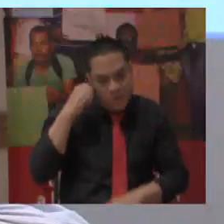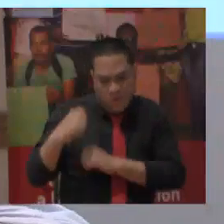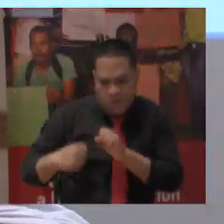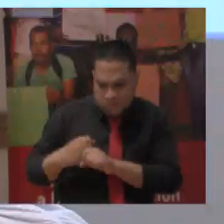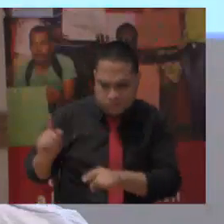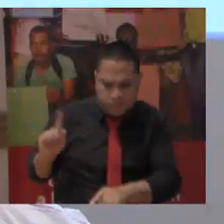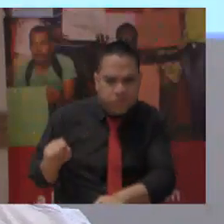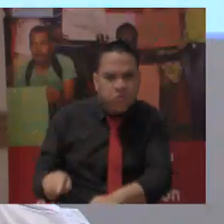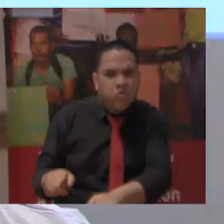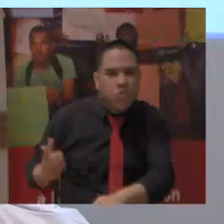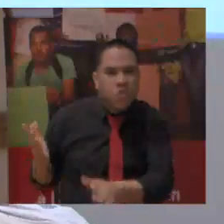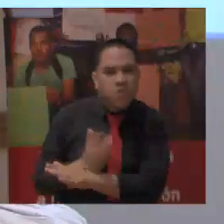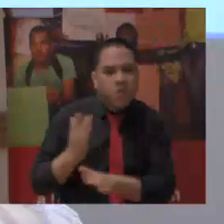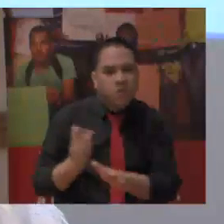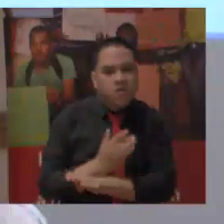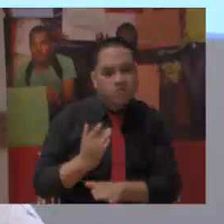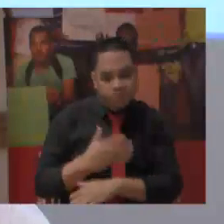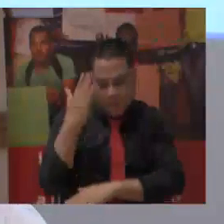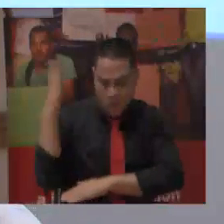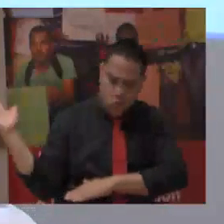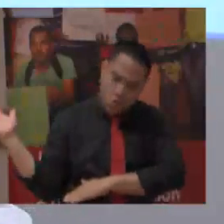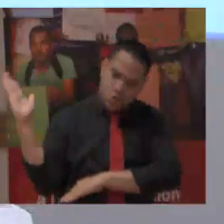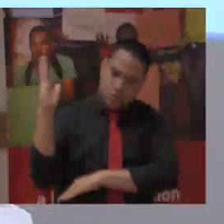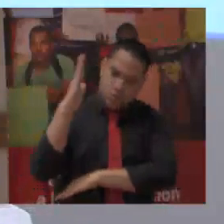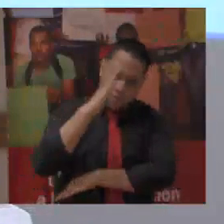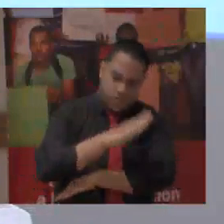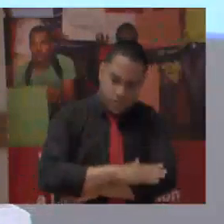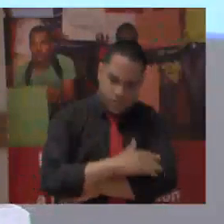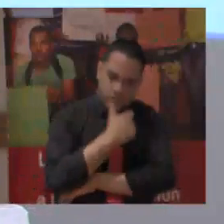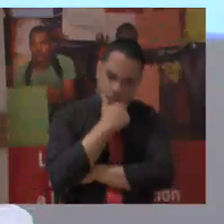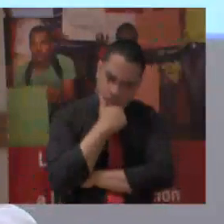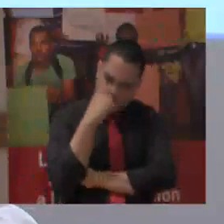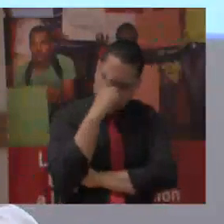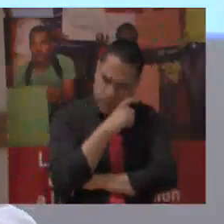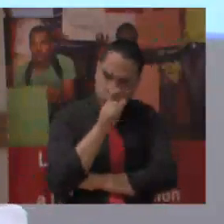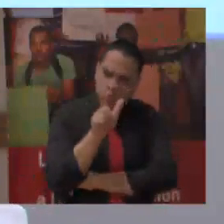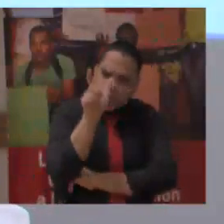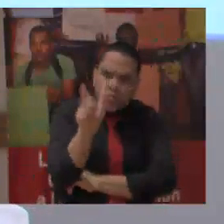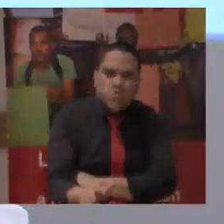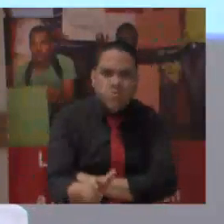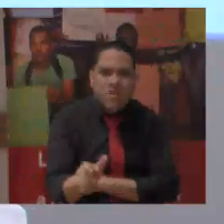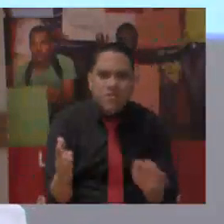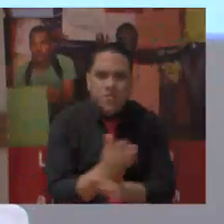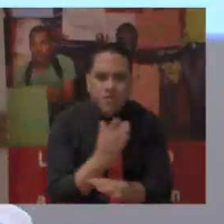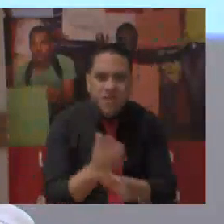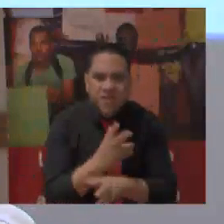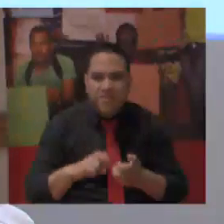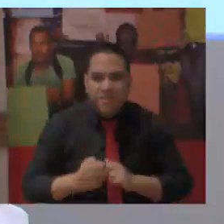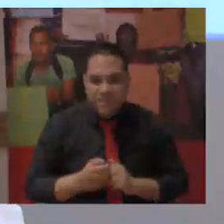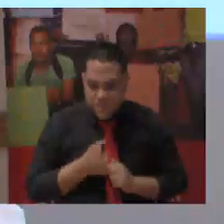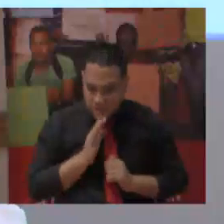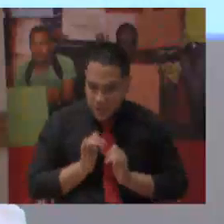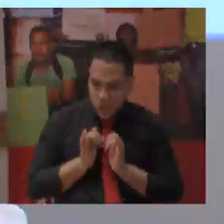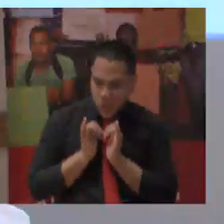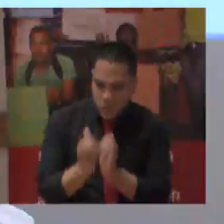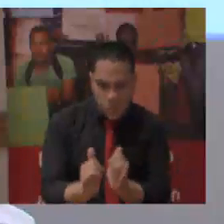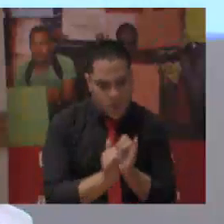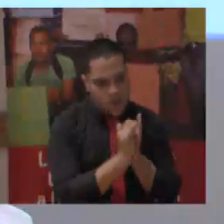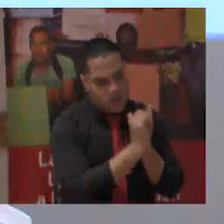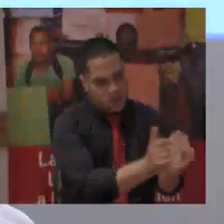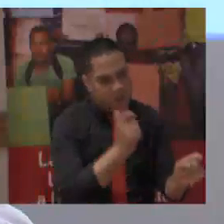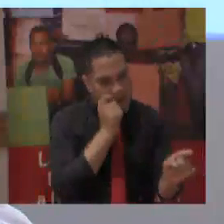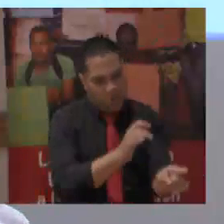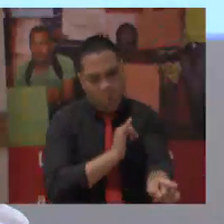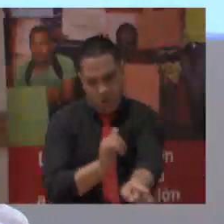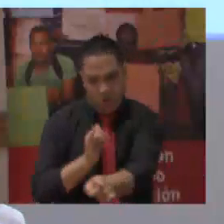es un problema que al final del día es un problema humano. Es entre personas. Nos tenemos que dar la mano, tenemos